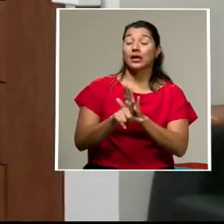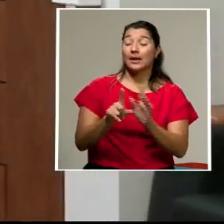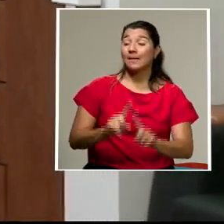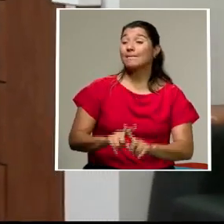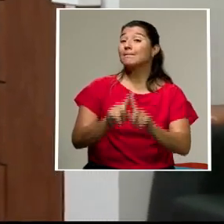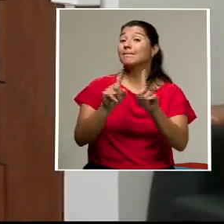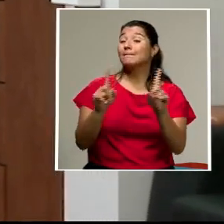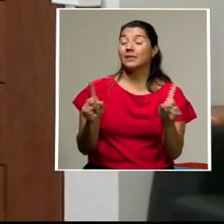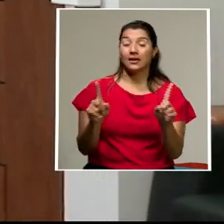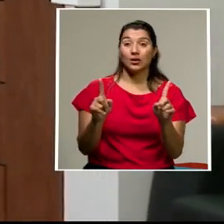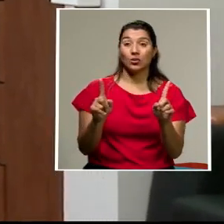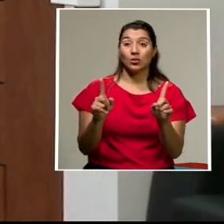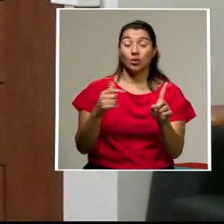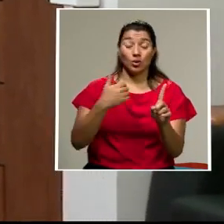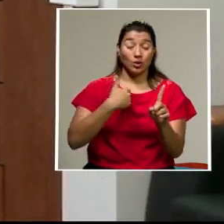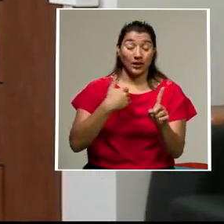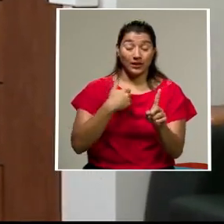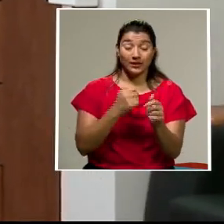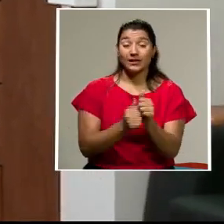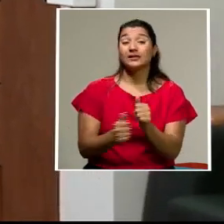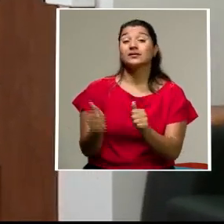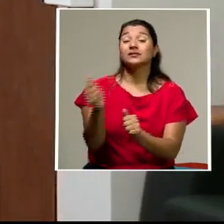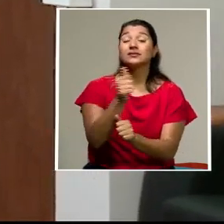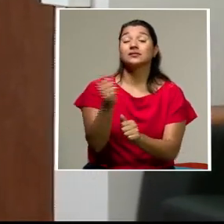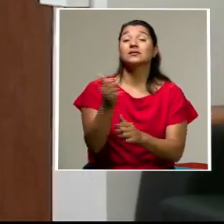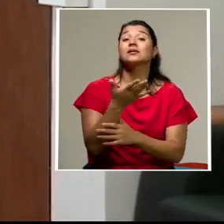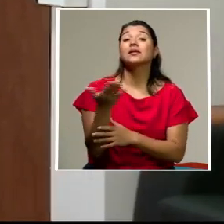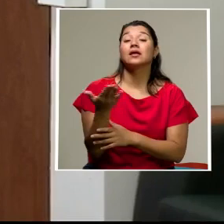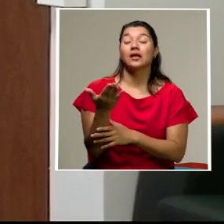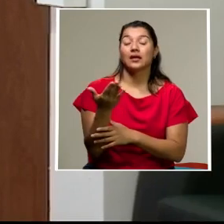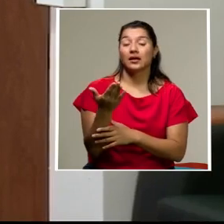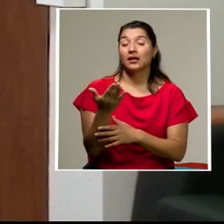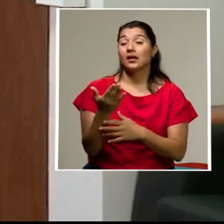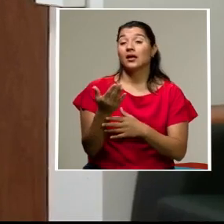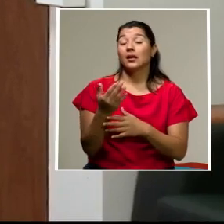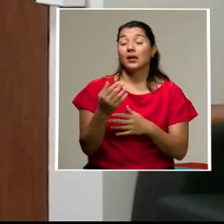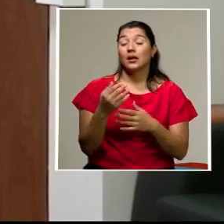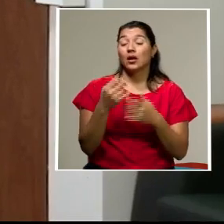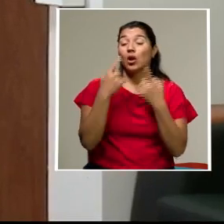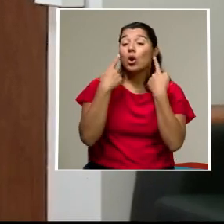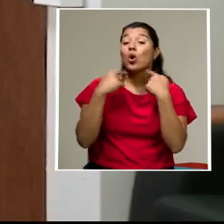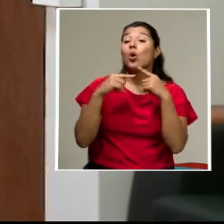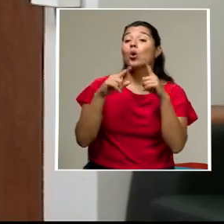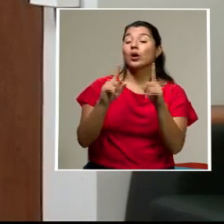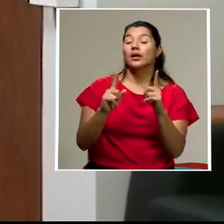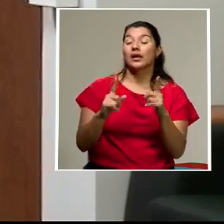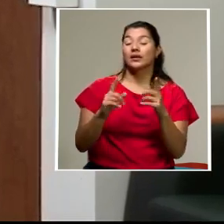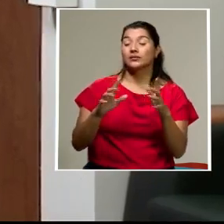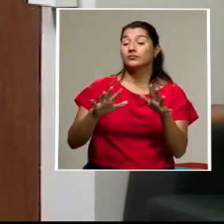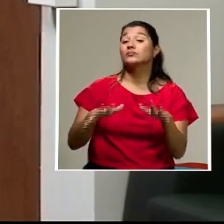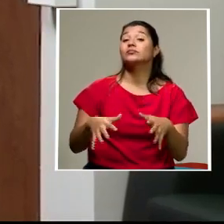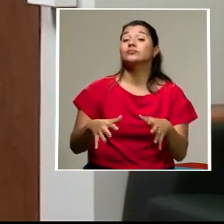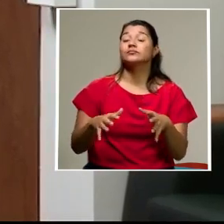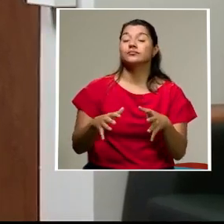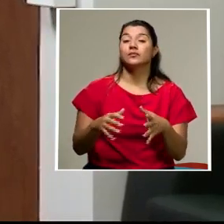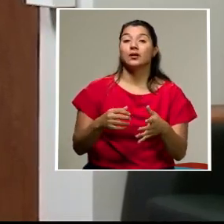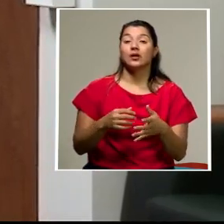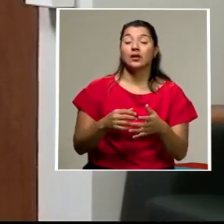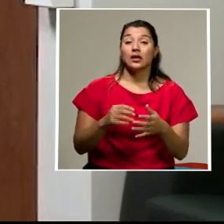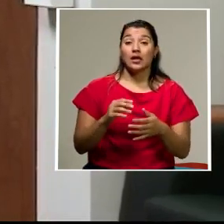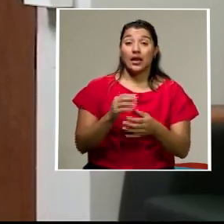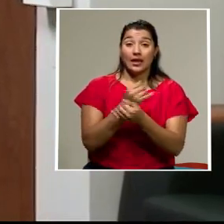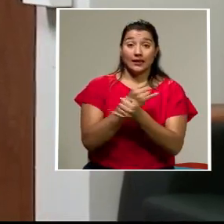encima del tema estrictamente salarial es la concepción de educación superior pública, donde la